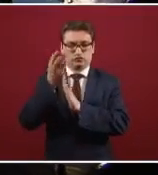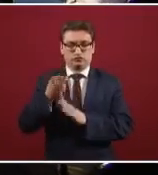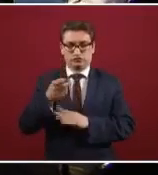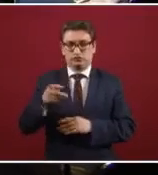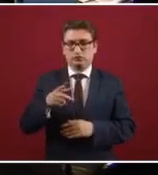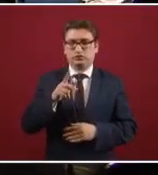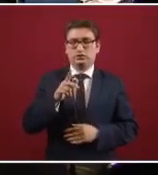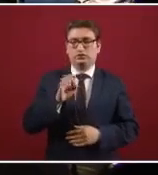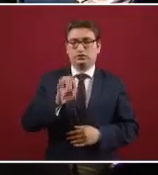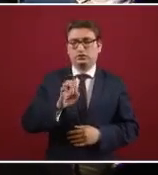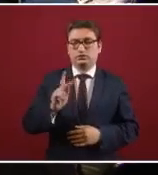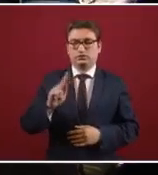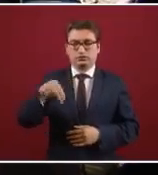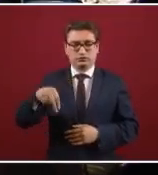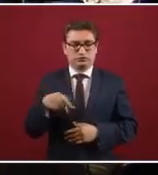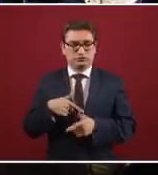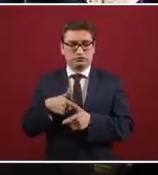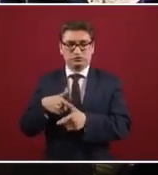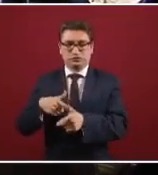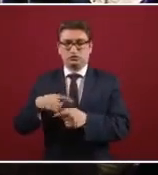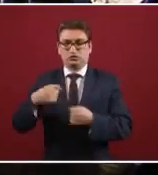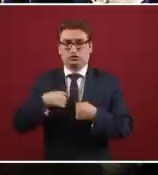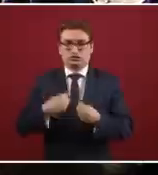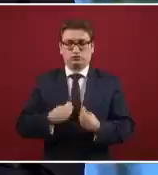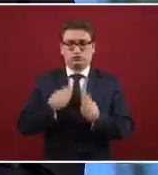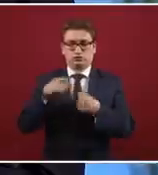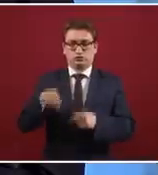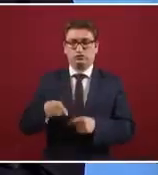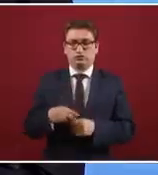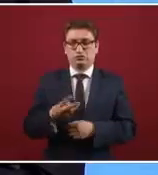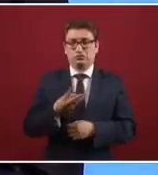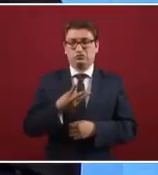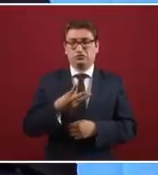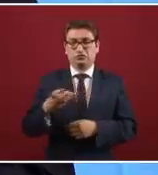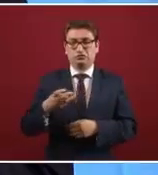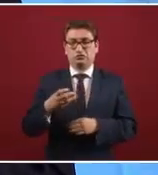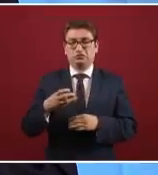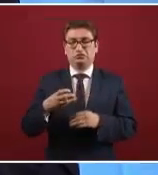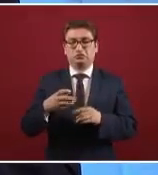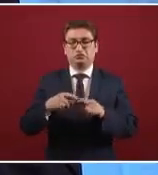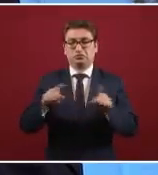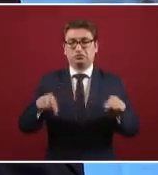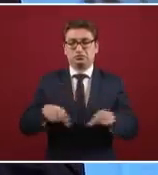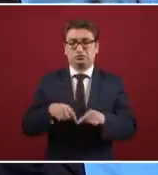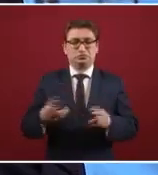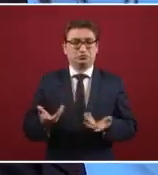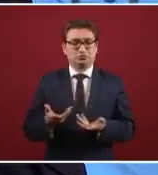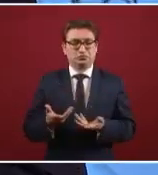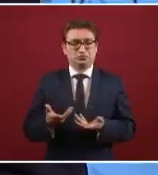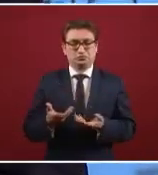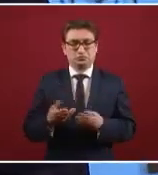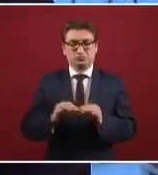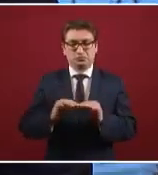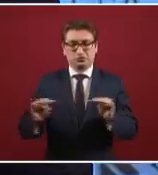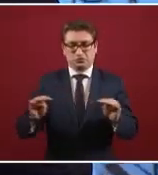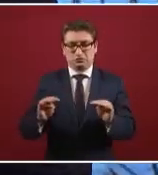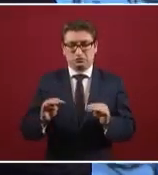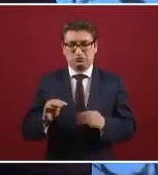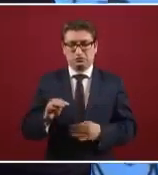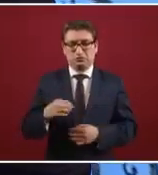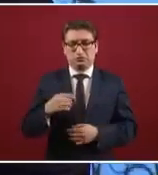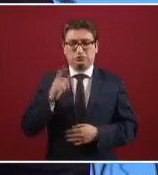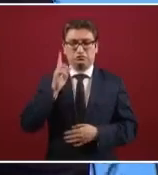peña y donde voy a vivir es de 300 metros que mañana